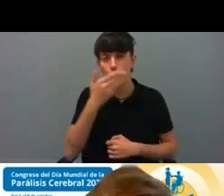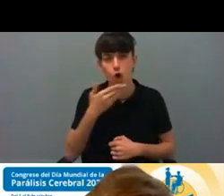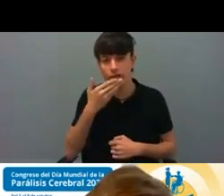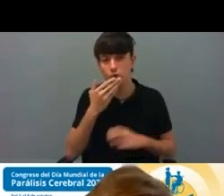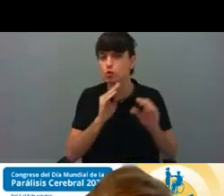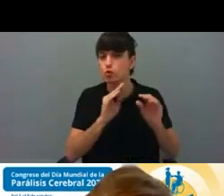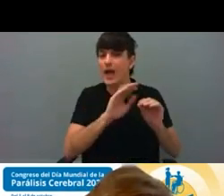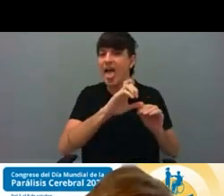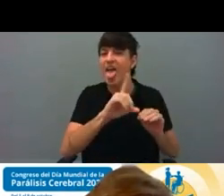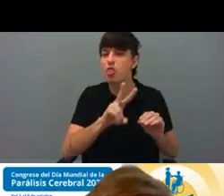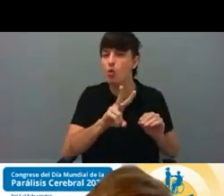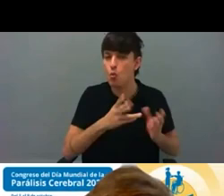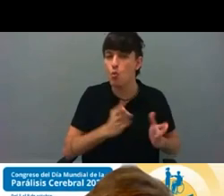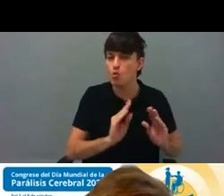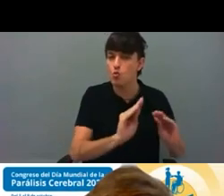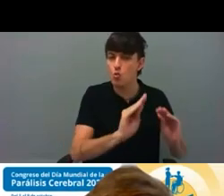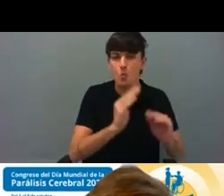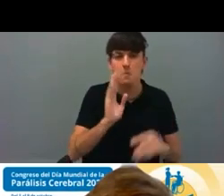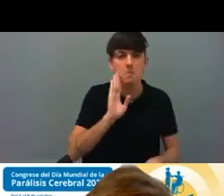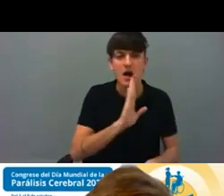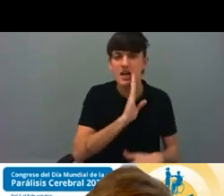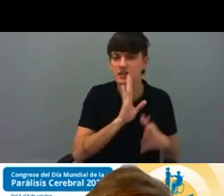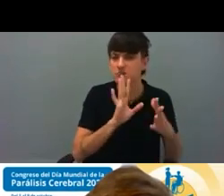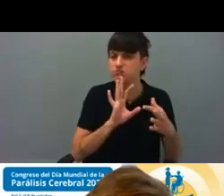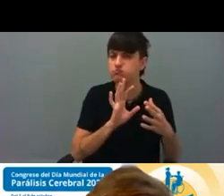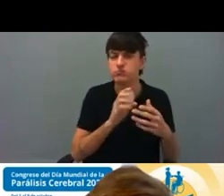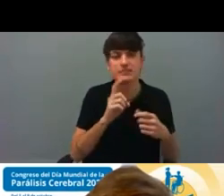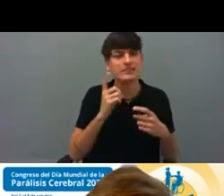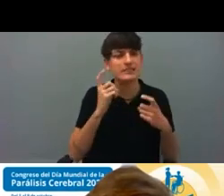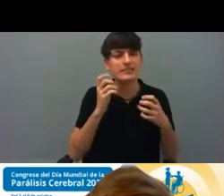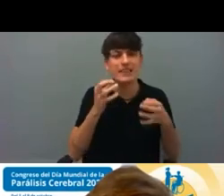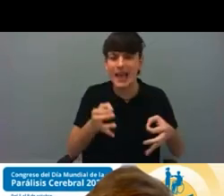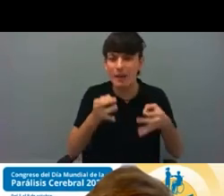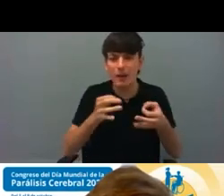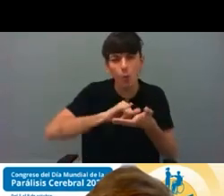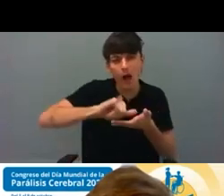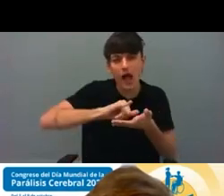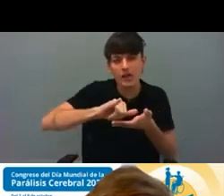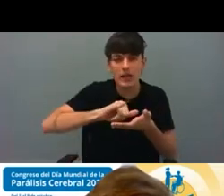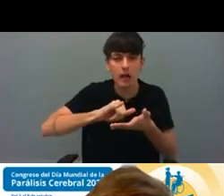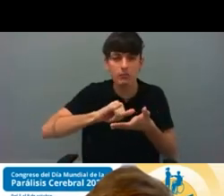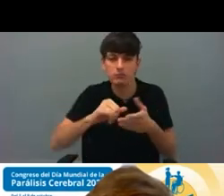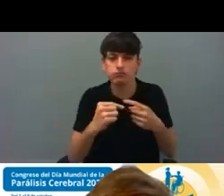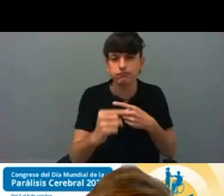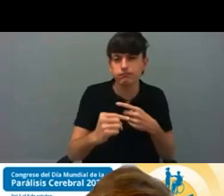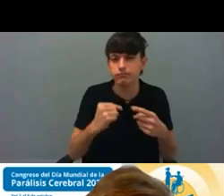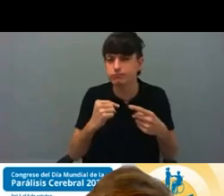relaciones buenísimas, las mamás estamos conectadas siempre al WhatsApp, la que no aporta o pide ayuda, o sea, es